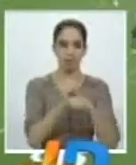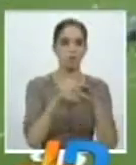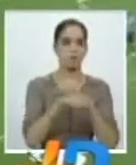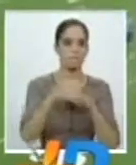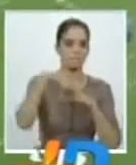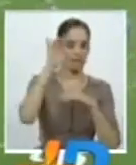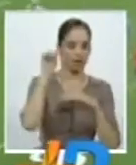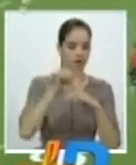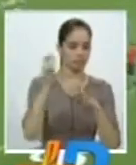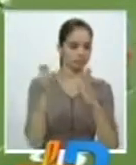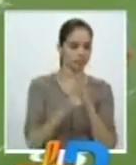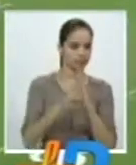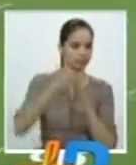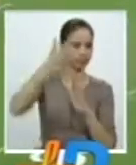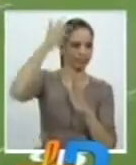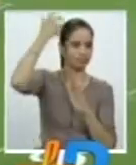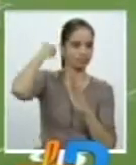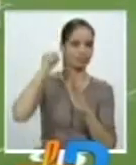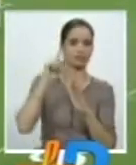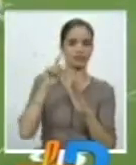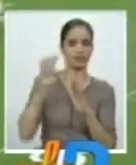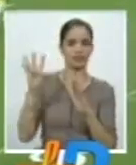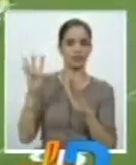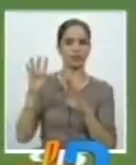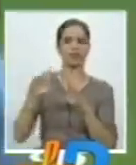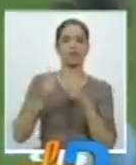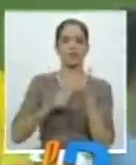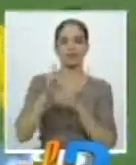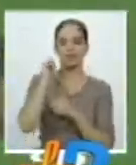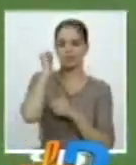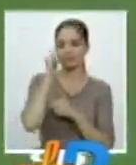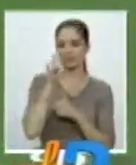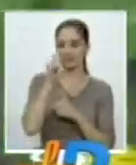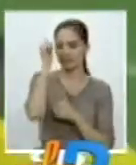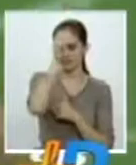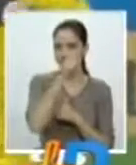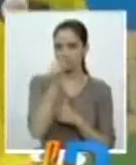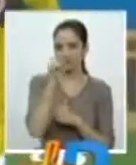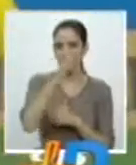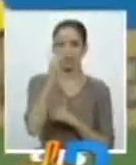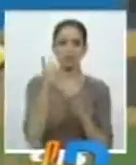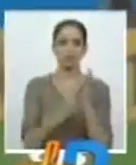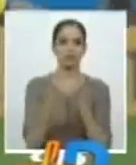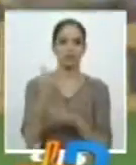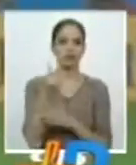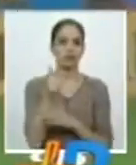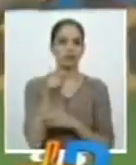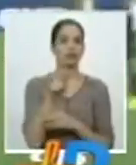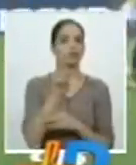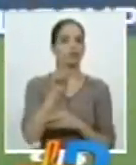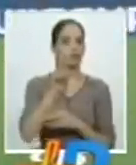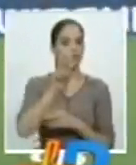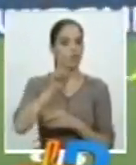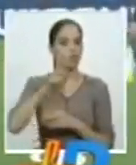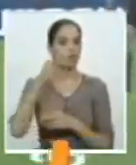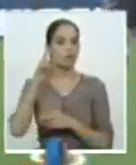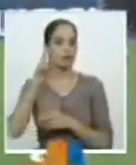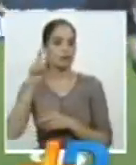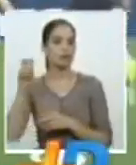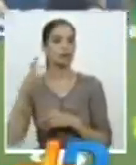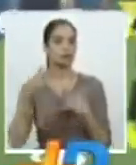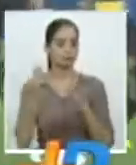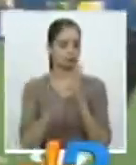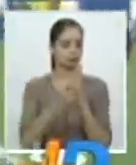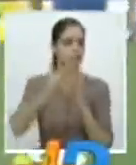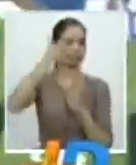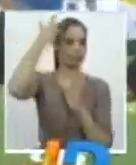el número de tantos anotados en los 64 partidos de Sudáfrica 2010. Queda un promedio de 2,77 por encuentro, algo que es un récord